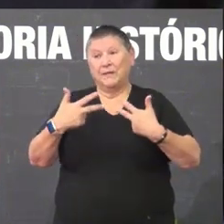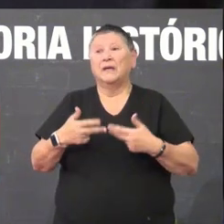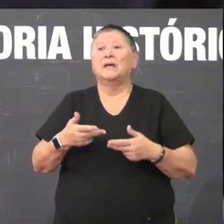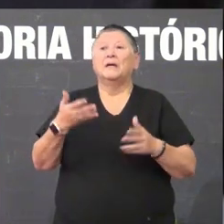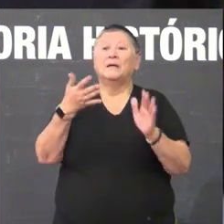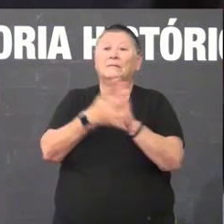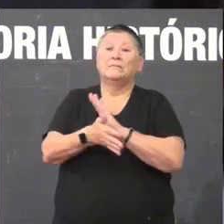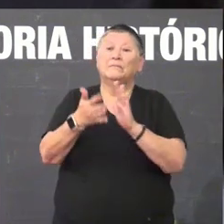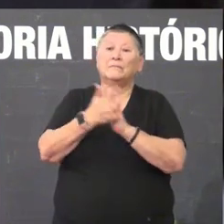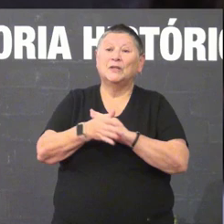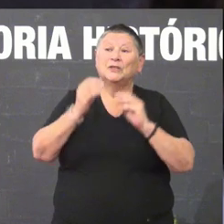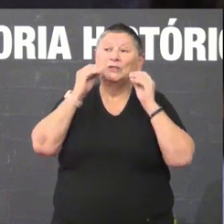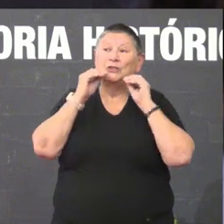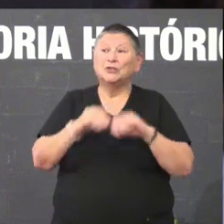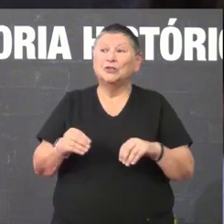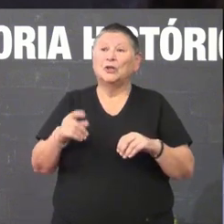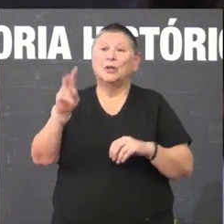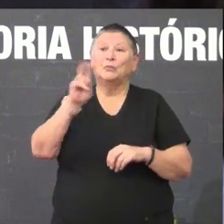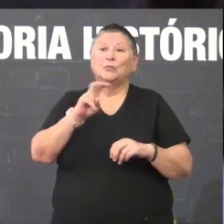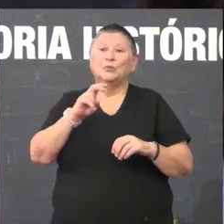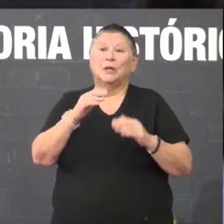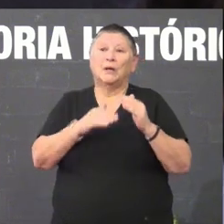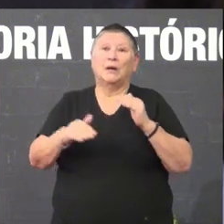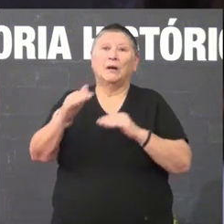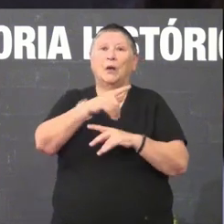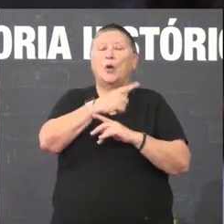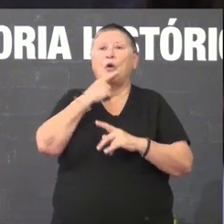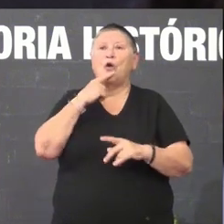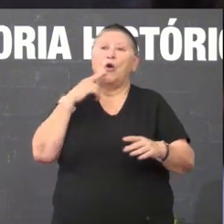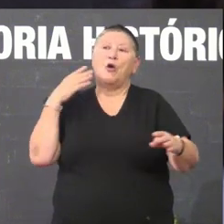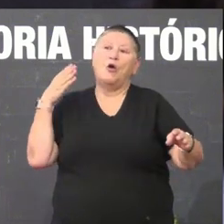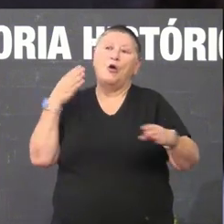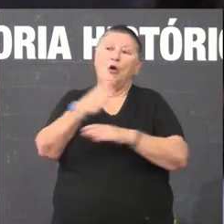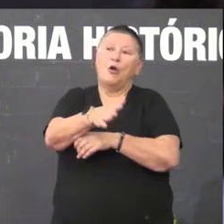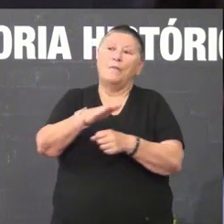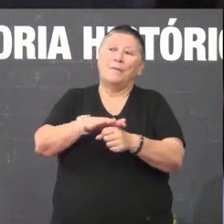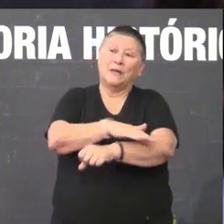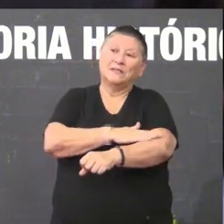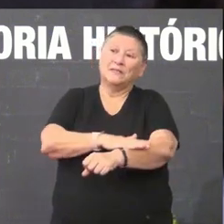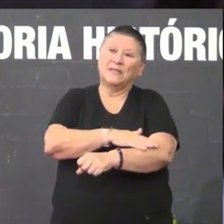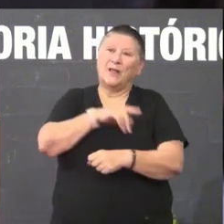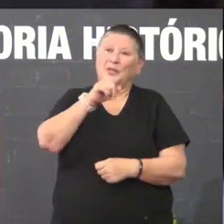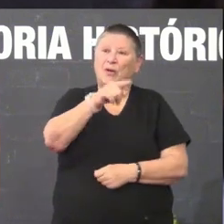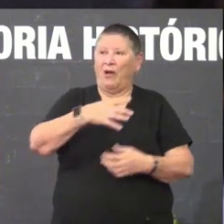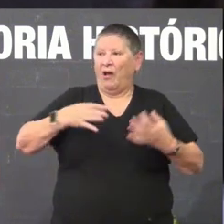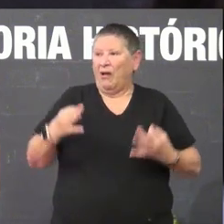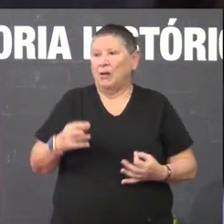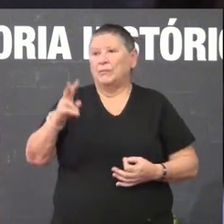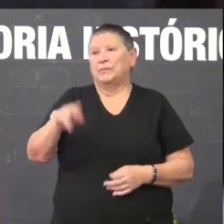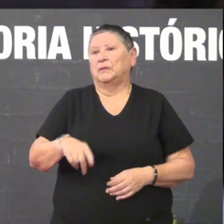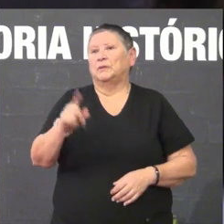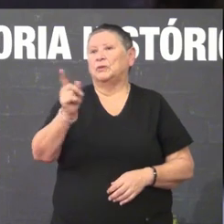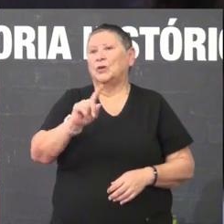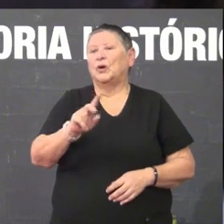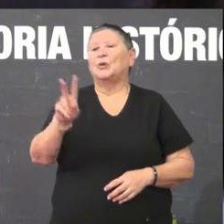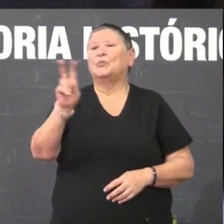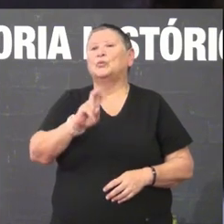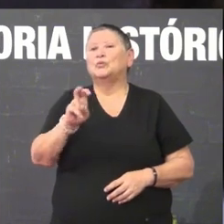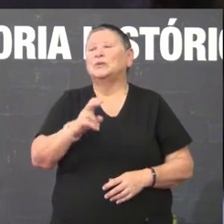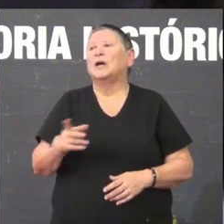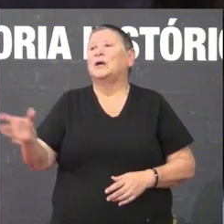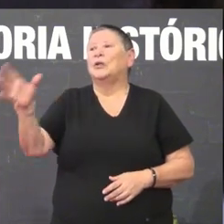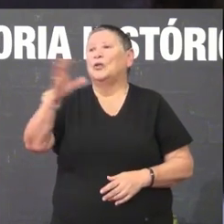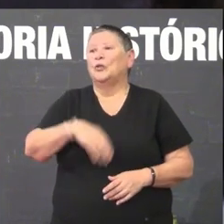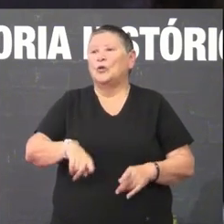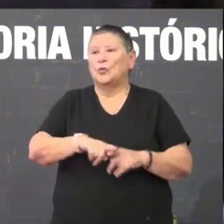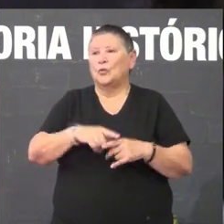historia que supere el marco del golpe legítimo el de los dos demonios y el de las víctimas inocentes es construir una identidad nacional o